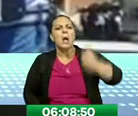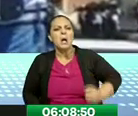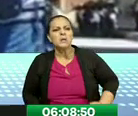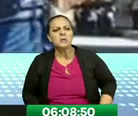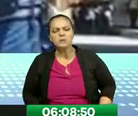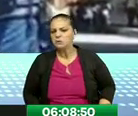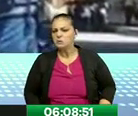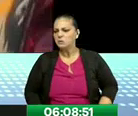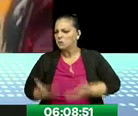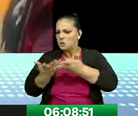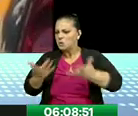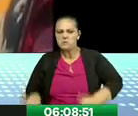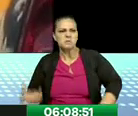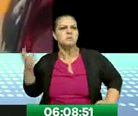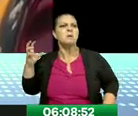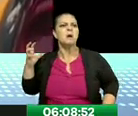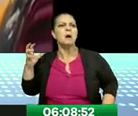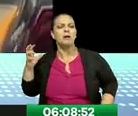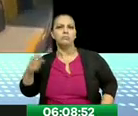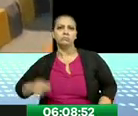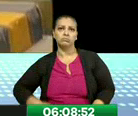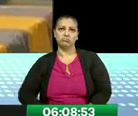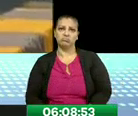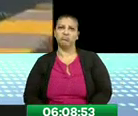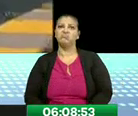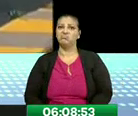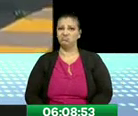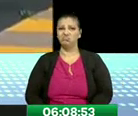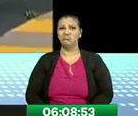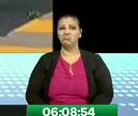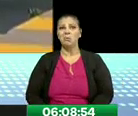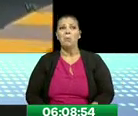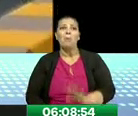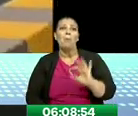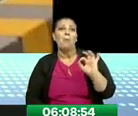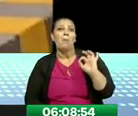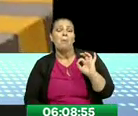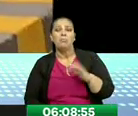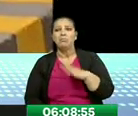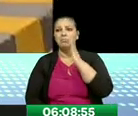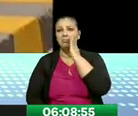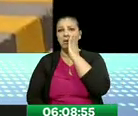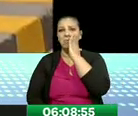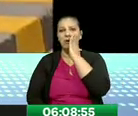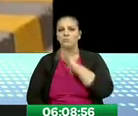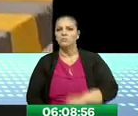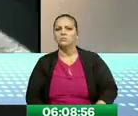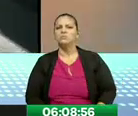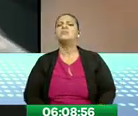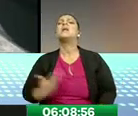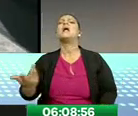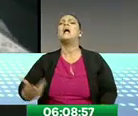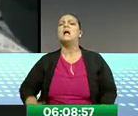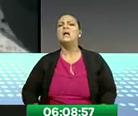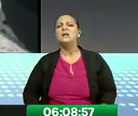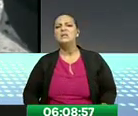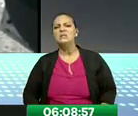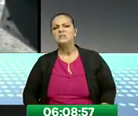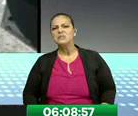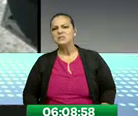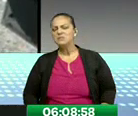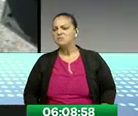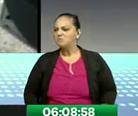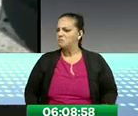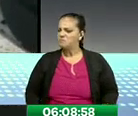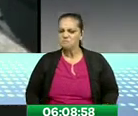a su madre amenazándola con un objeto contundente. Mira, terrible. En